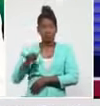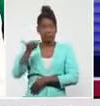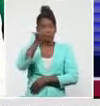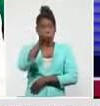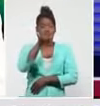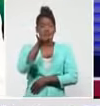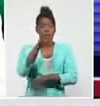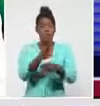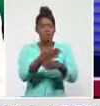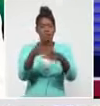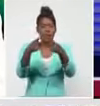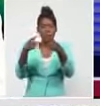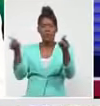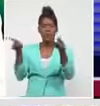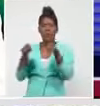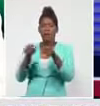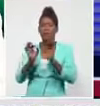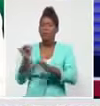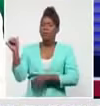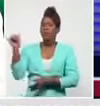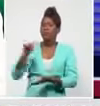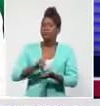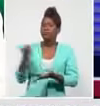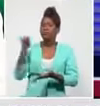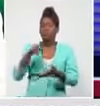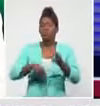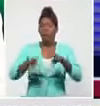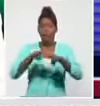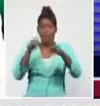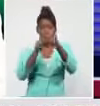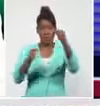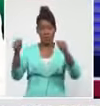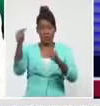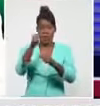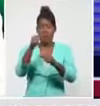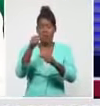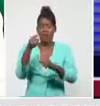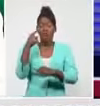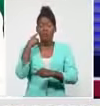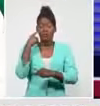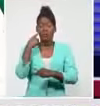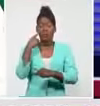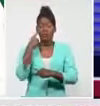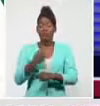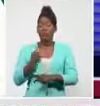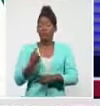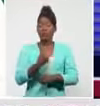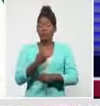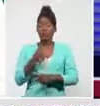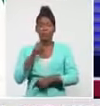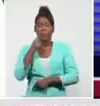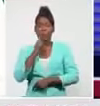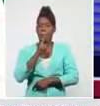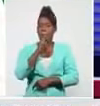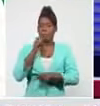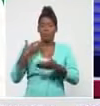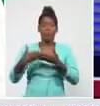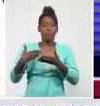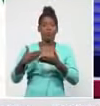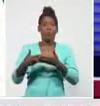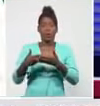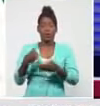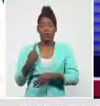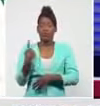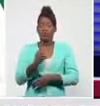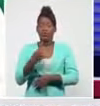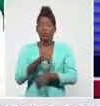país, fundamentalmente en La Habana. Se pueden imaginar lo que representaría tener a esas